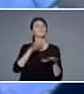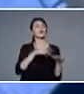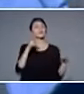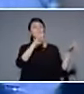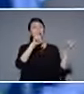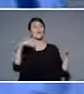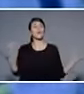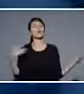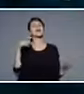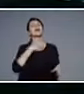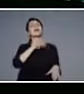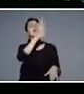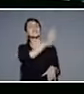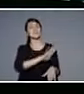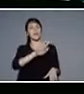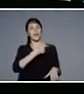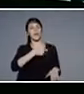de moda.